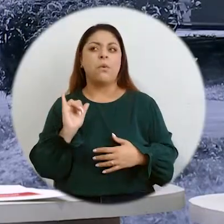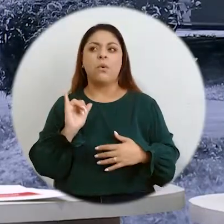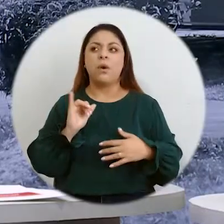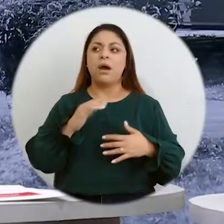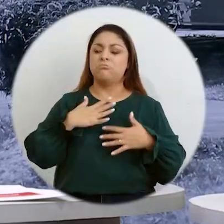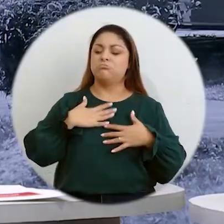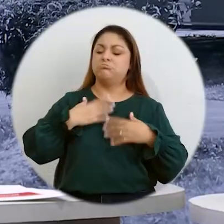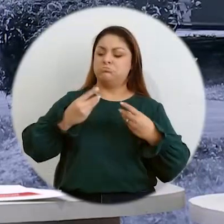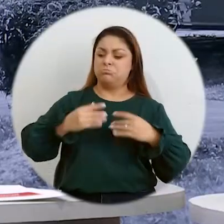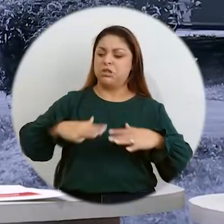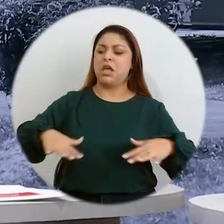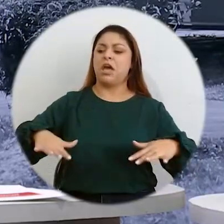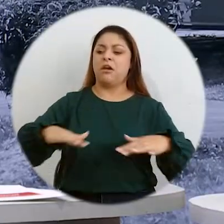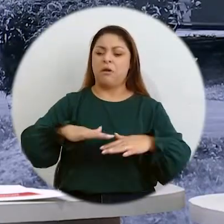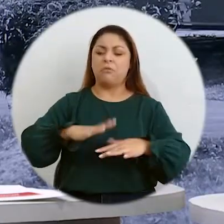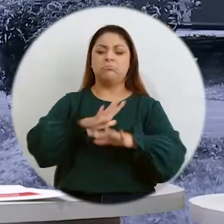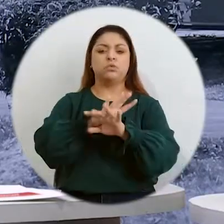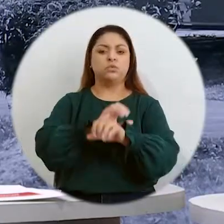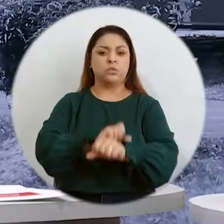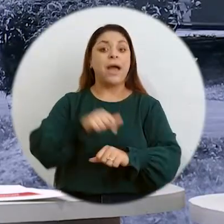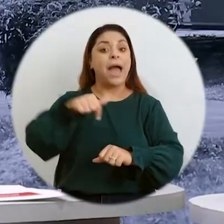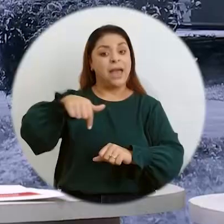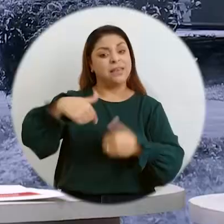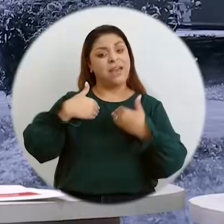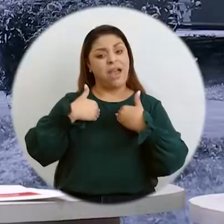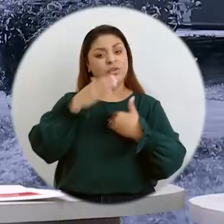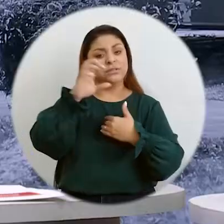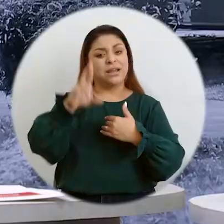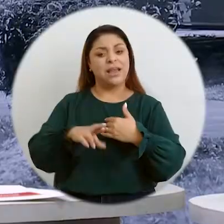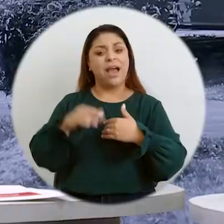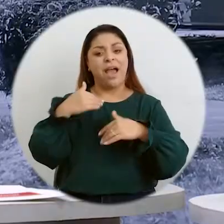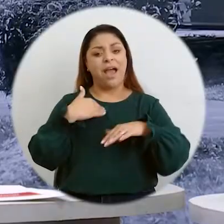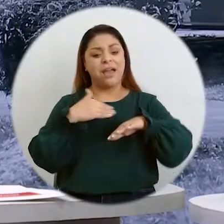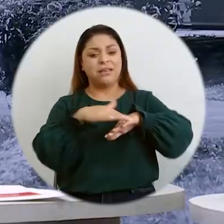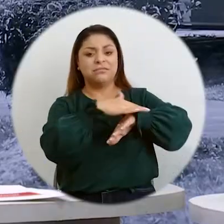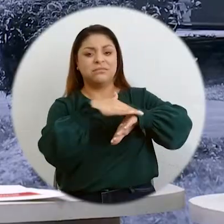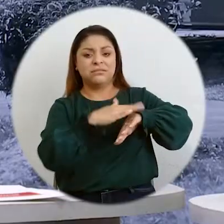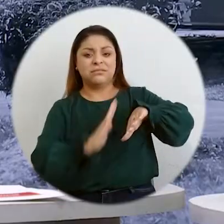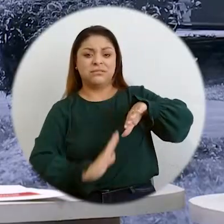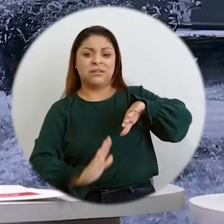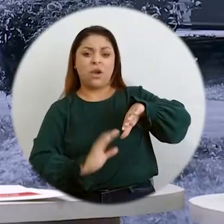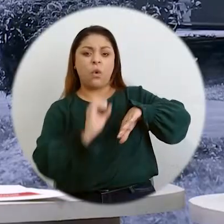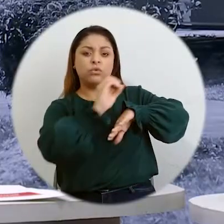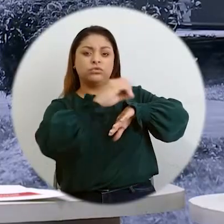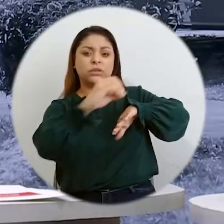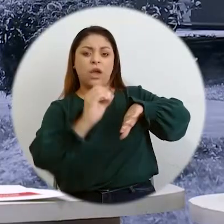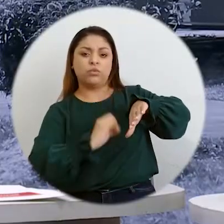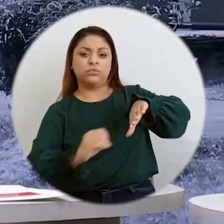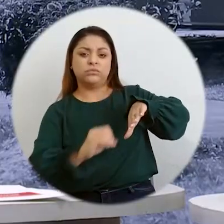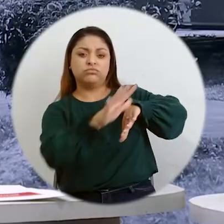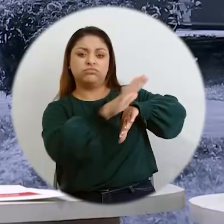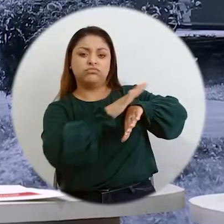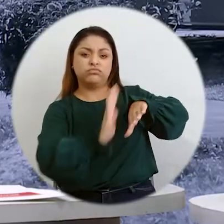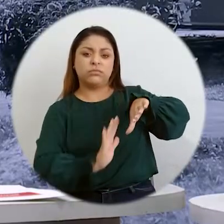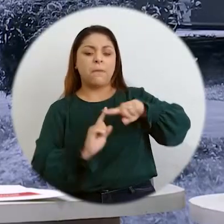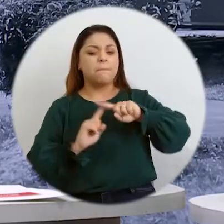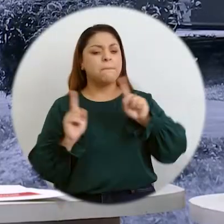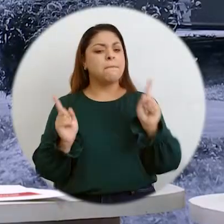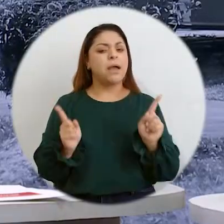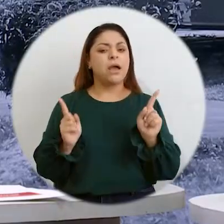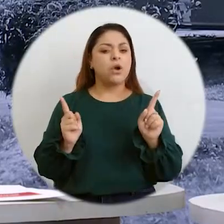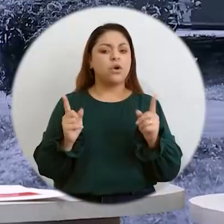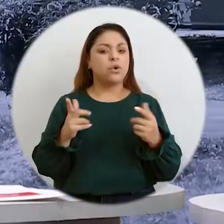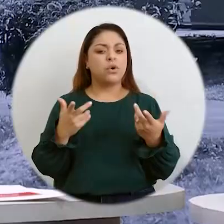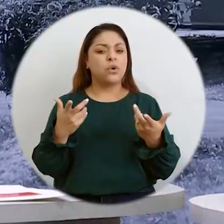de tierra y a pesar de que tenemos 2 océanos, no, hasta hace poco, ¿verdad? Que cambió todo el tema de